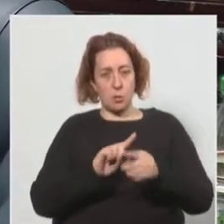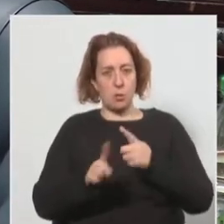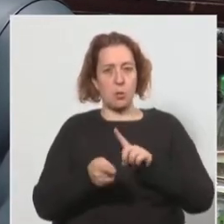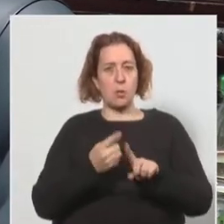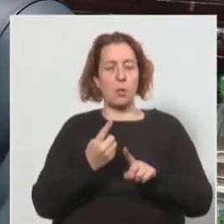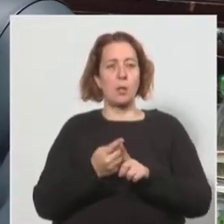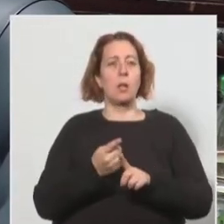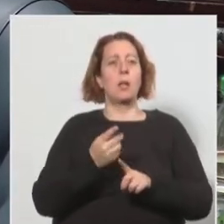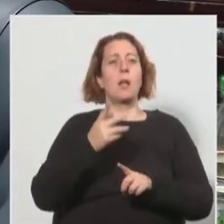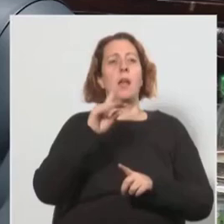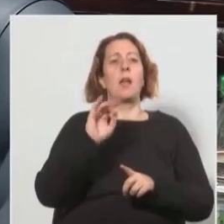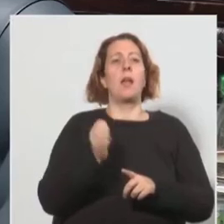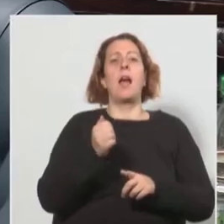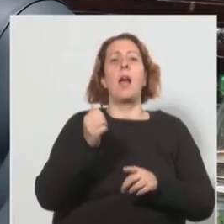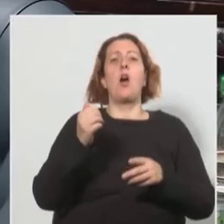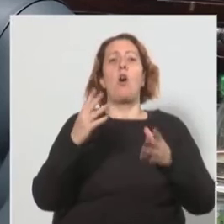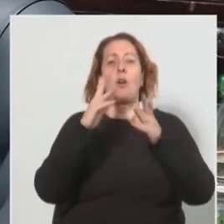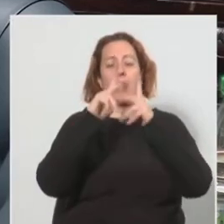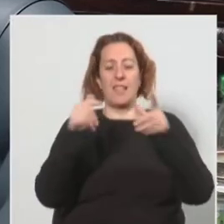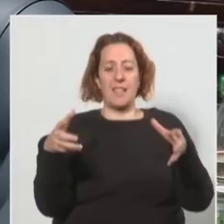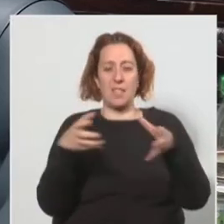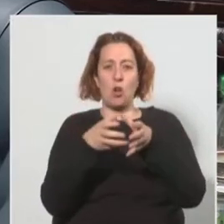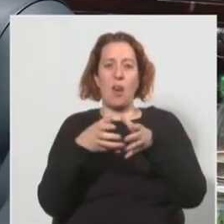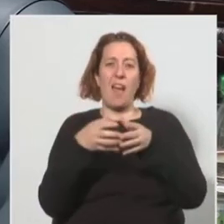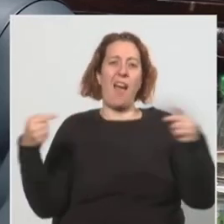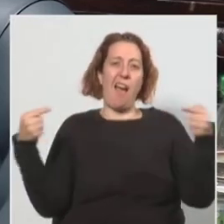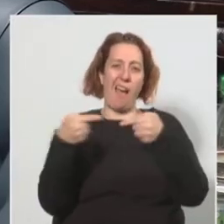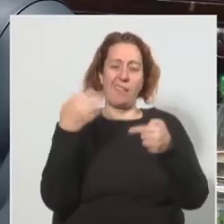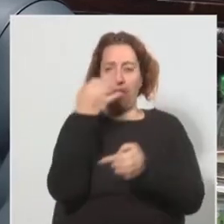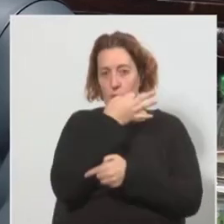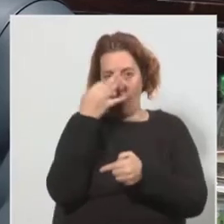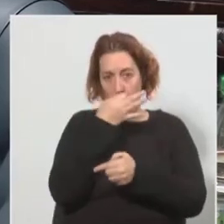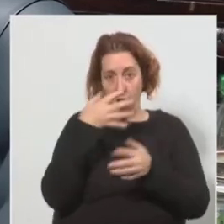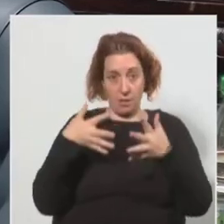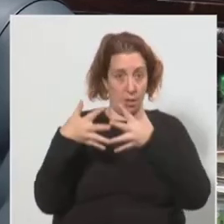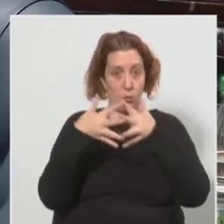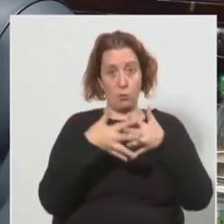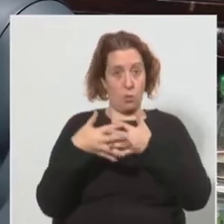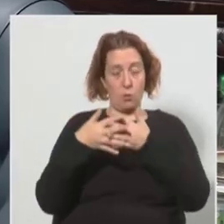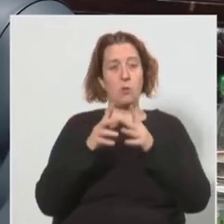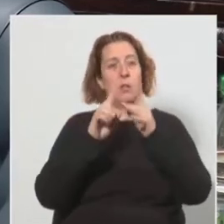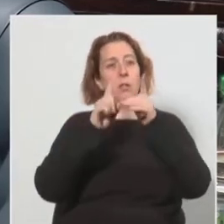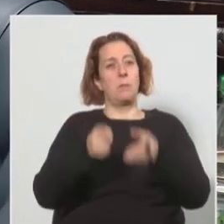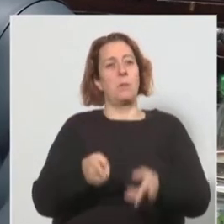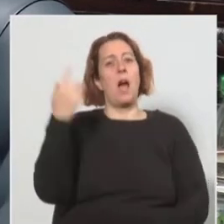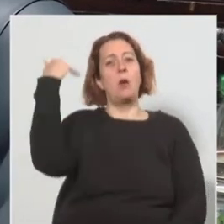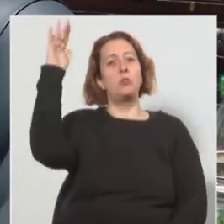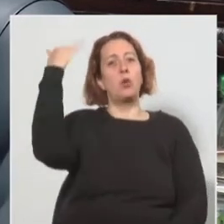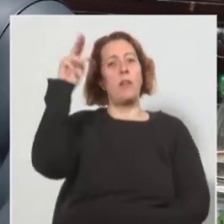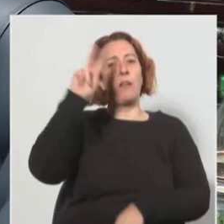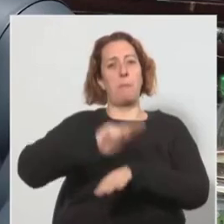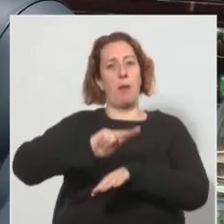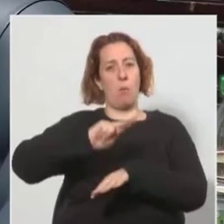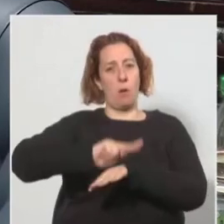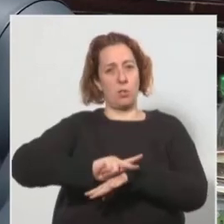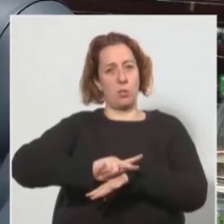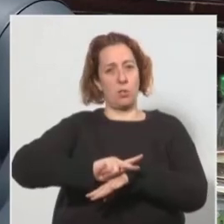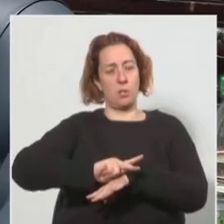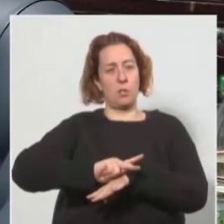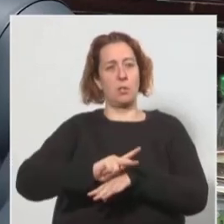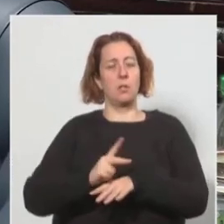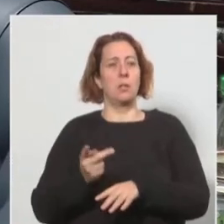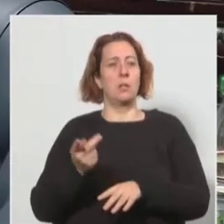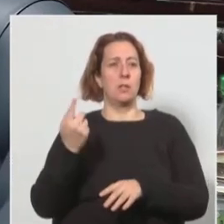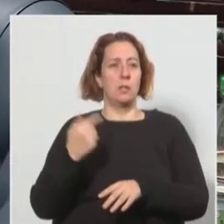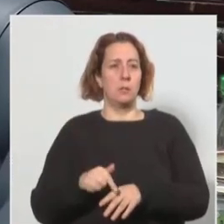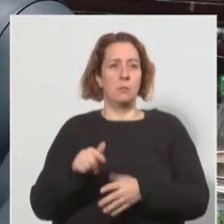la DEA, la Organización Antidrogas de los Estados Unidos, y las autoridades paraguayas. Sin dudas,